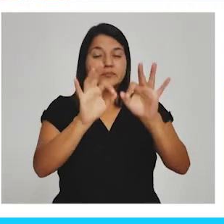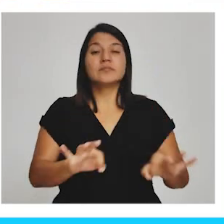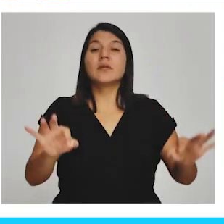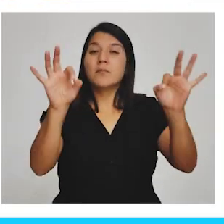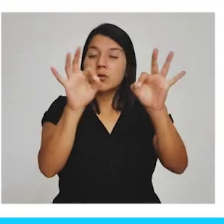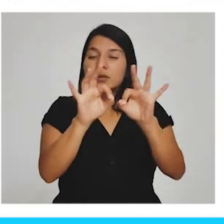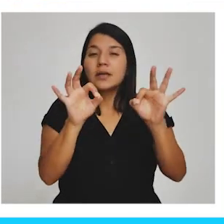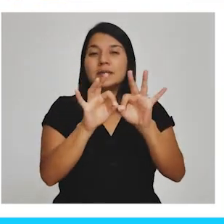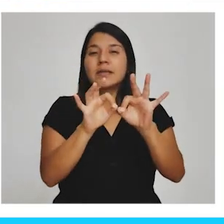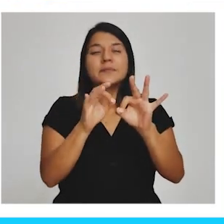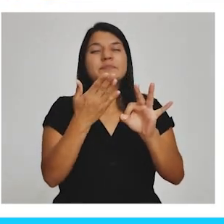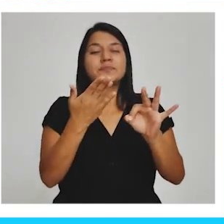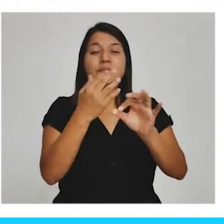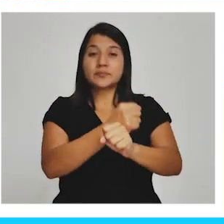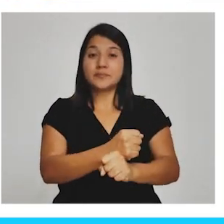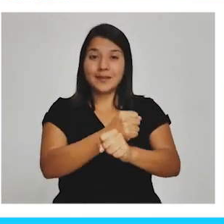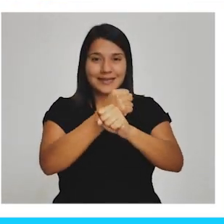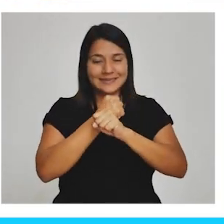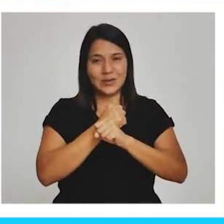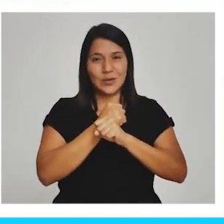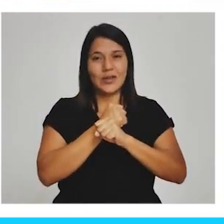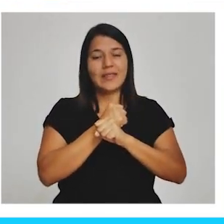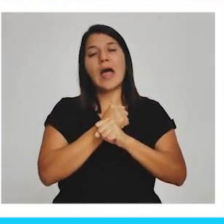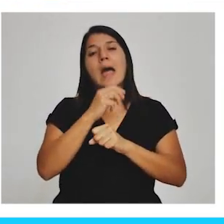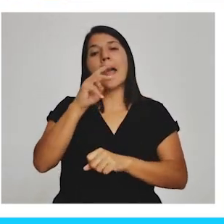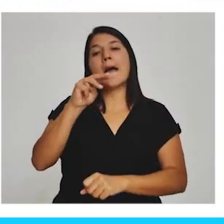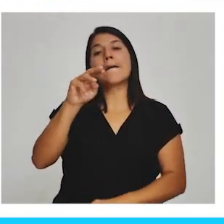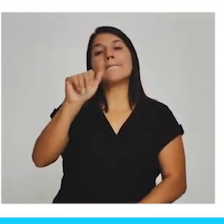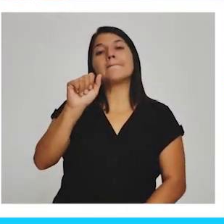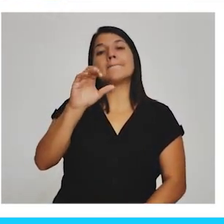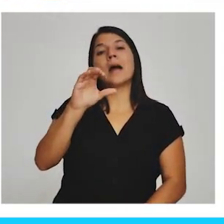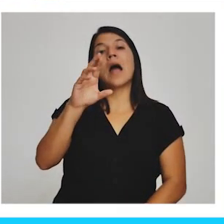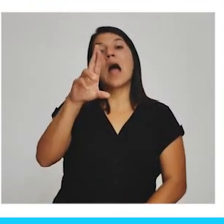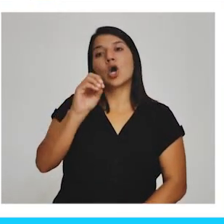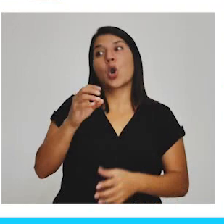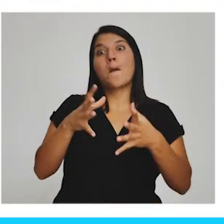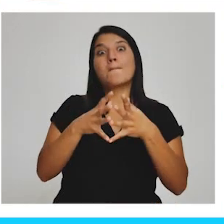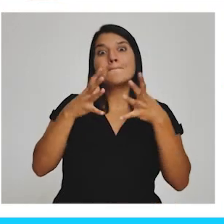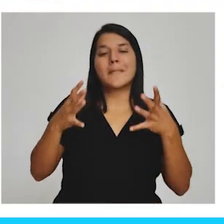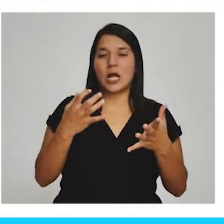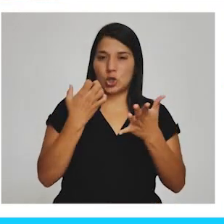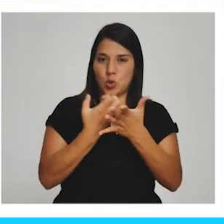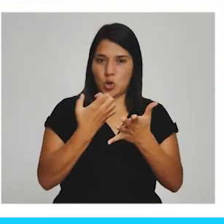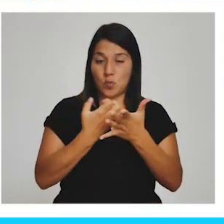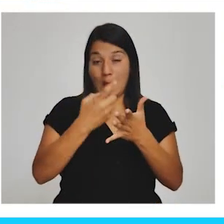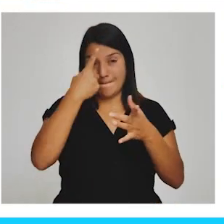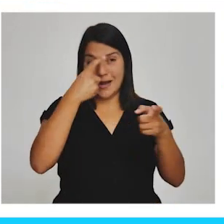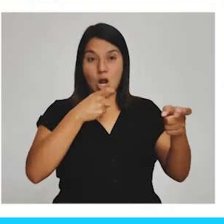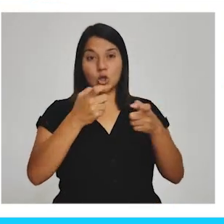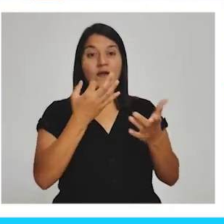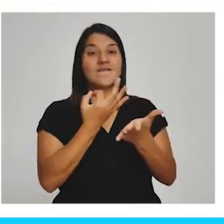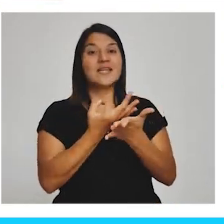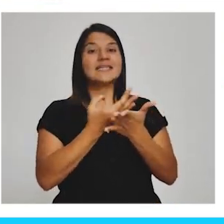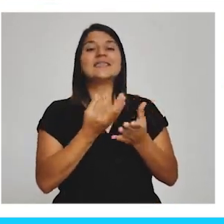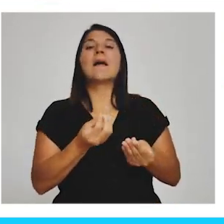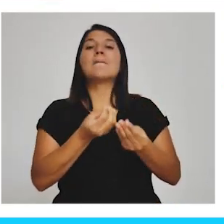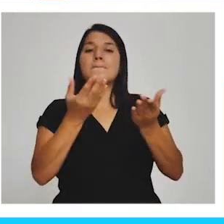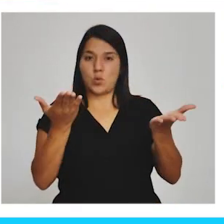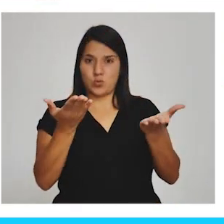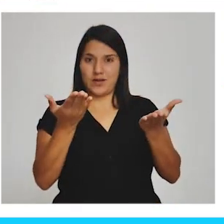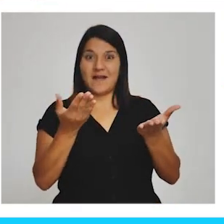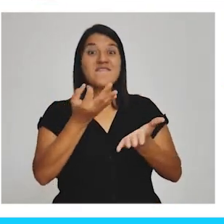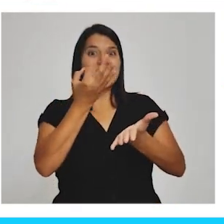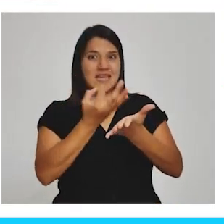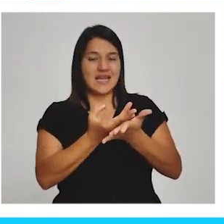la estabilidad macroeconómica con la que han sido llevadas las finanzas públicas, las finanzas del gobierno, por